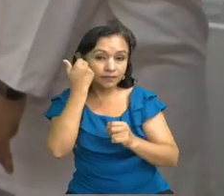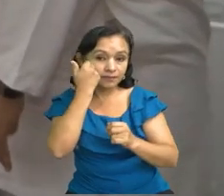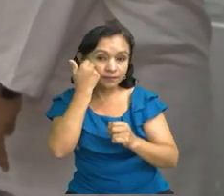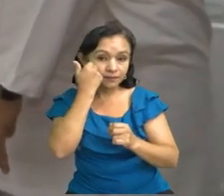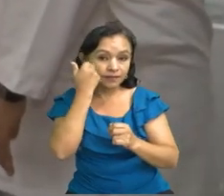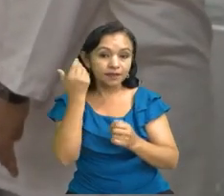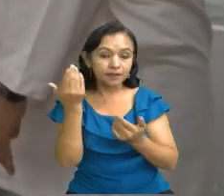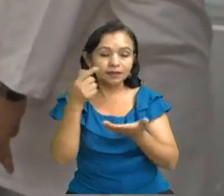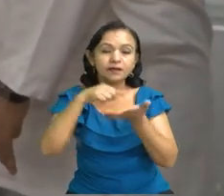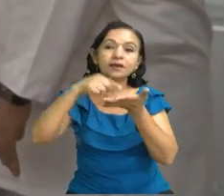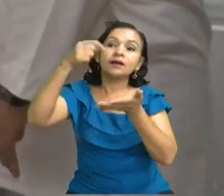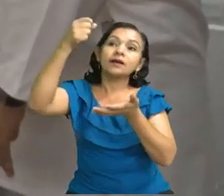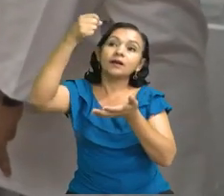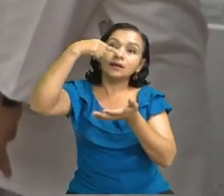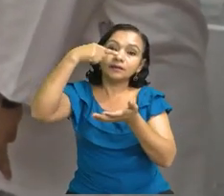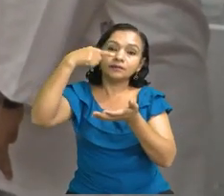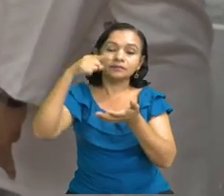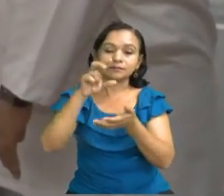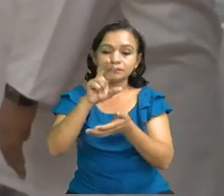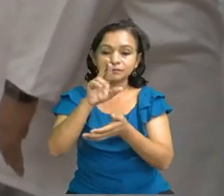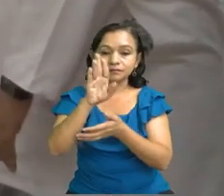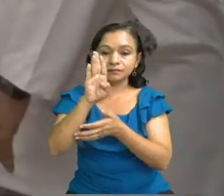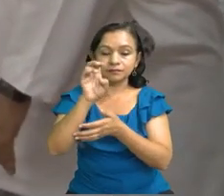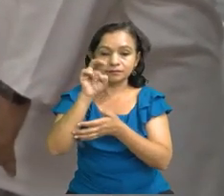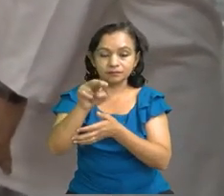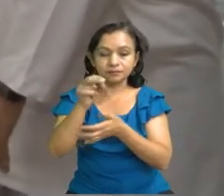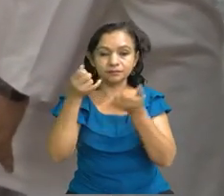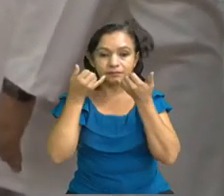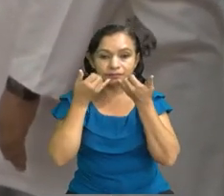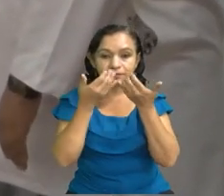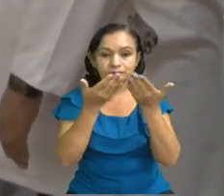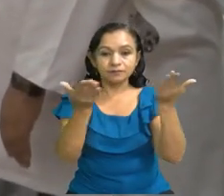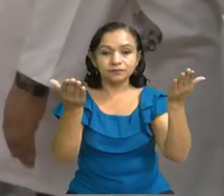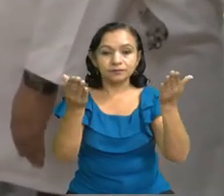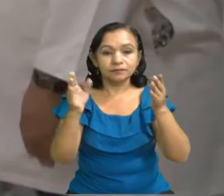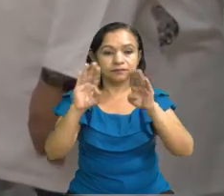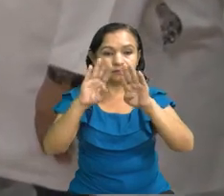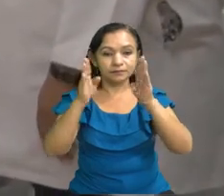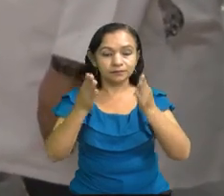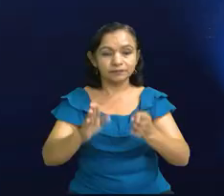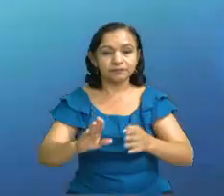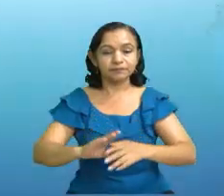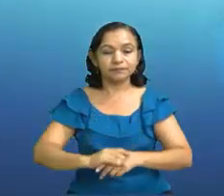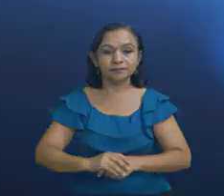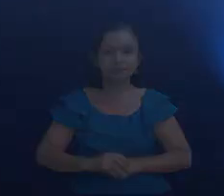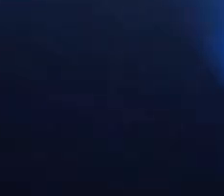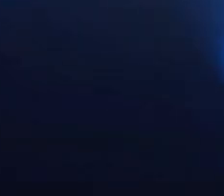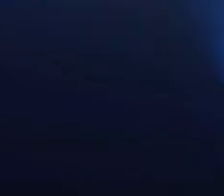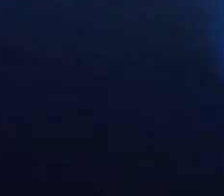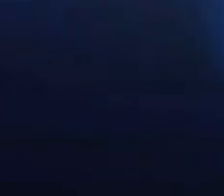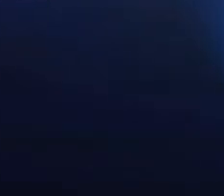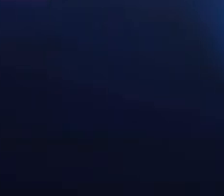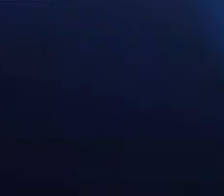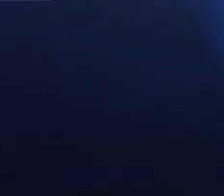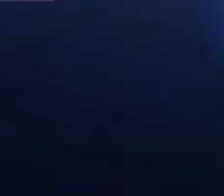mediante de la vacunación. Con cámara de Rubén Castro para el Canal Parlamentario, les informó Vanessa Paz.